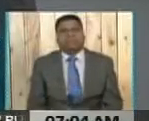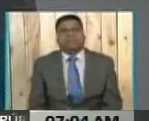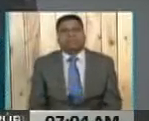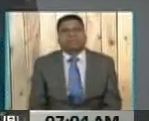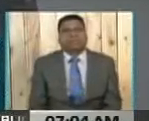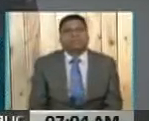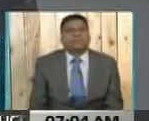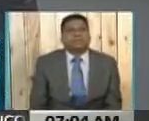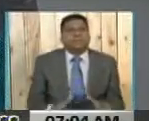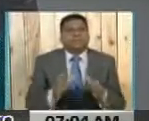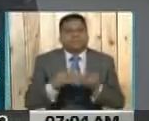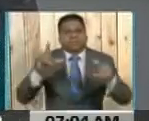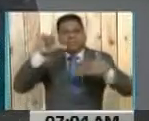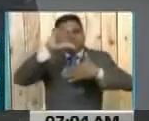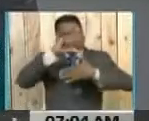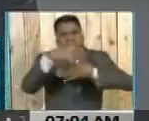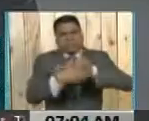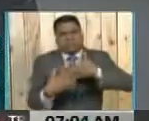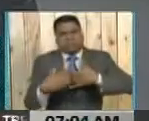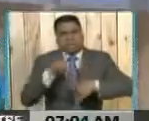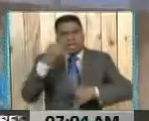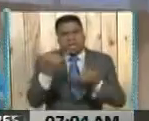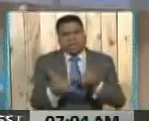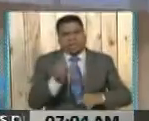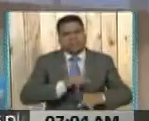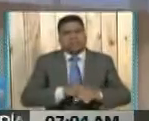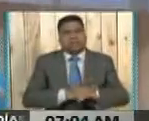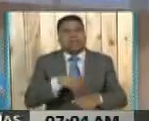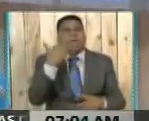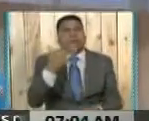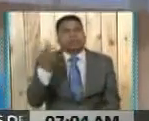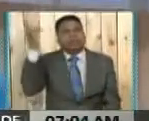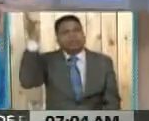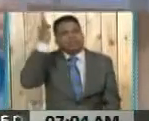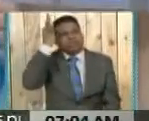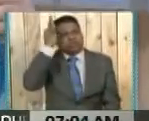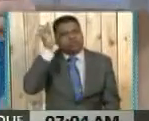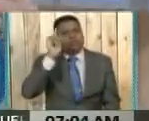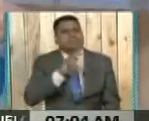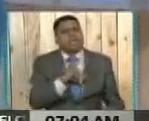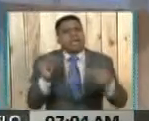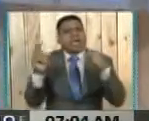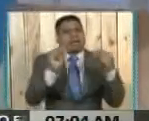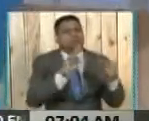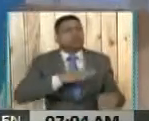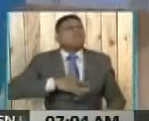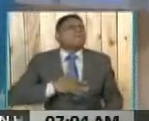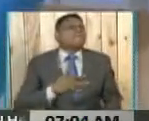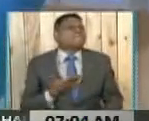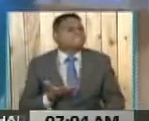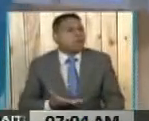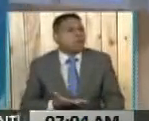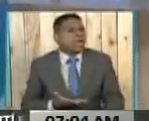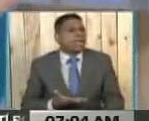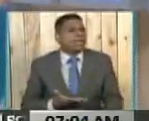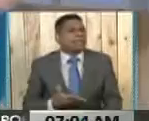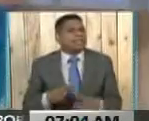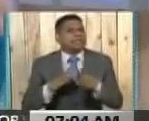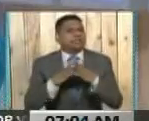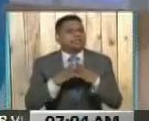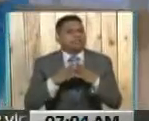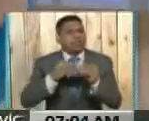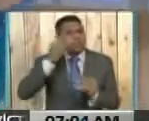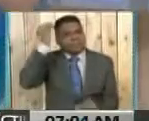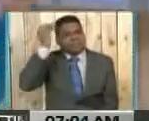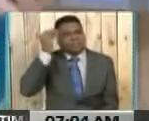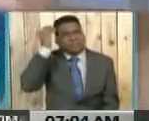en el continente durante este tiempo. Ahora, filosóficamente hablando, ¿puede haber, digamos, una inflexión en los pensamientos